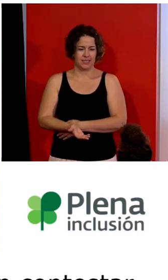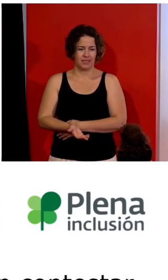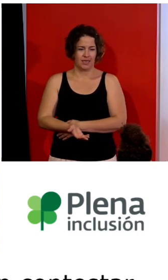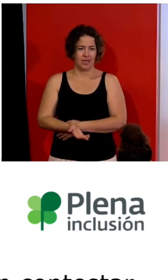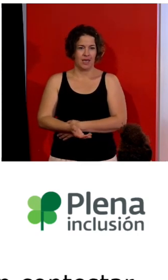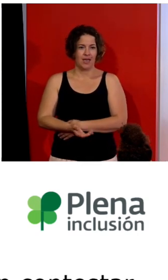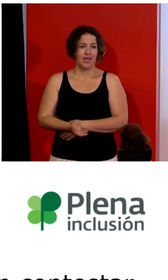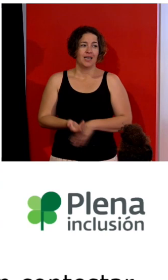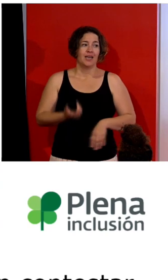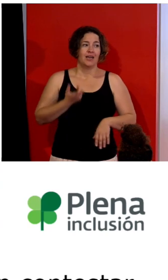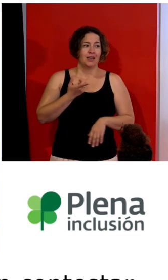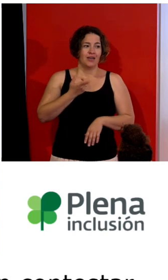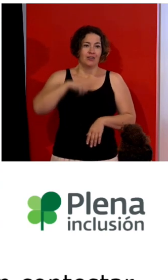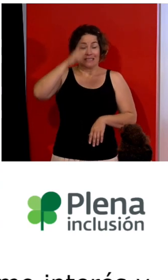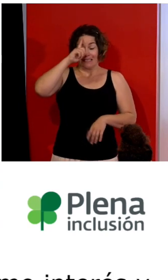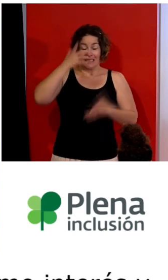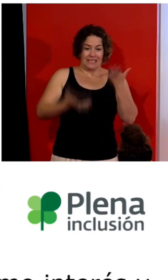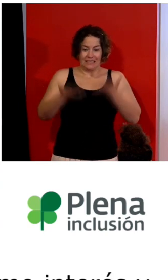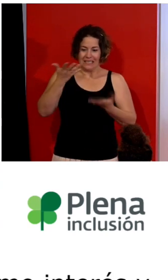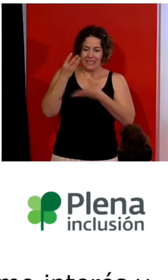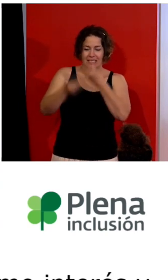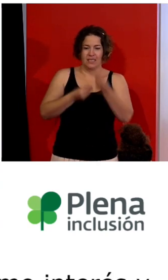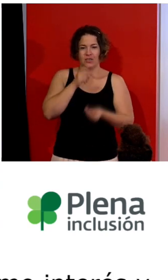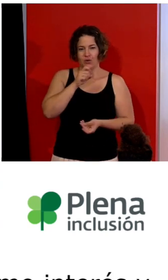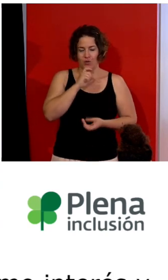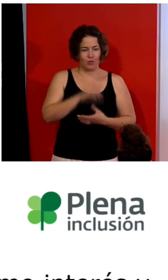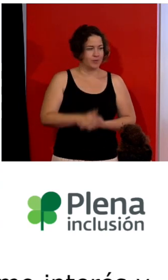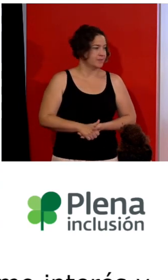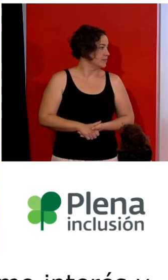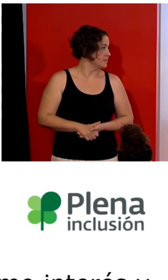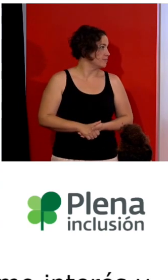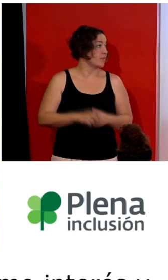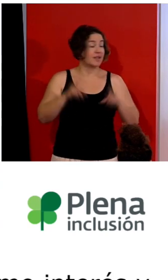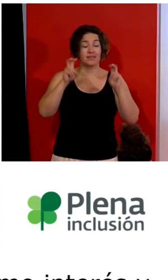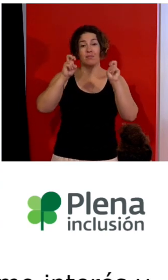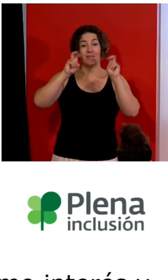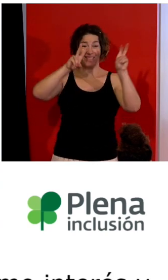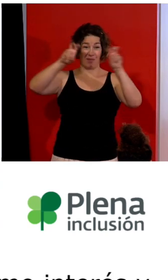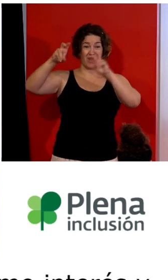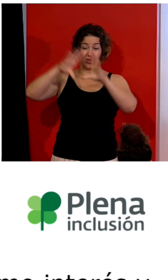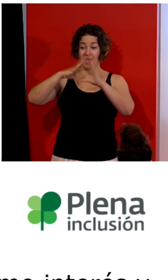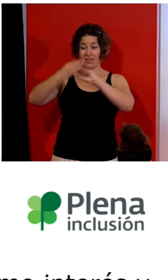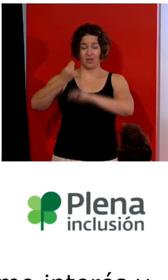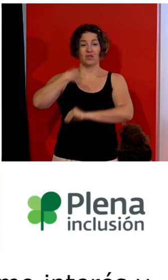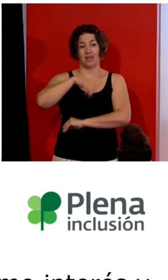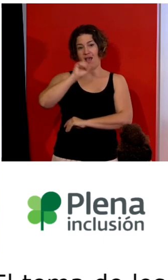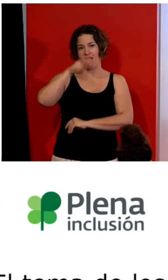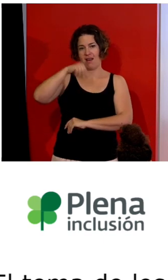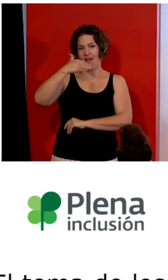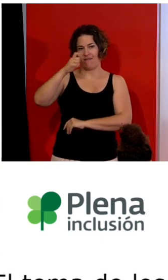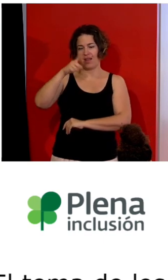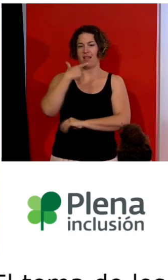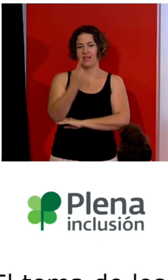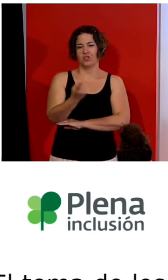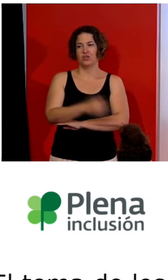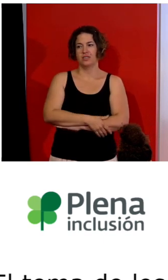sea, no sabíamos muy bien cómo hacer. Bueno, el tema de los temarios adaptados que ya ha comentado Mabel